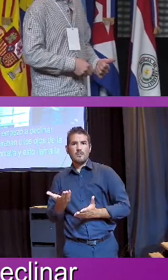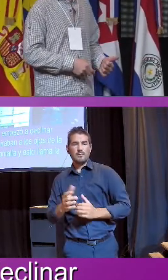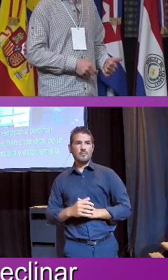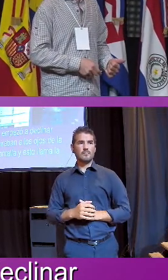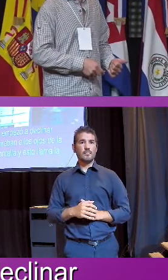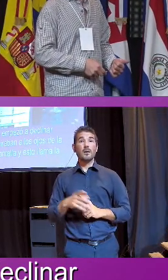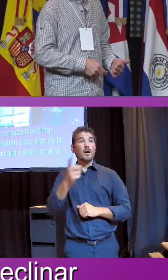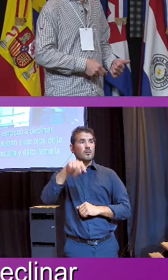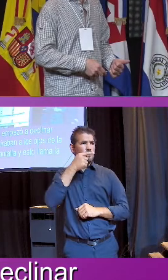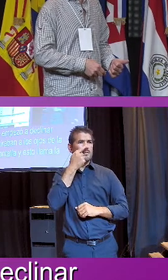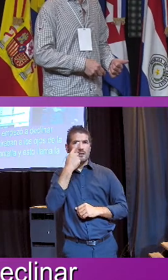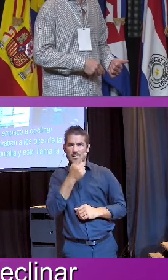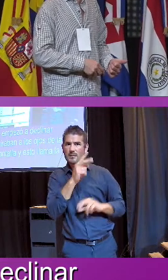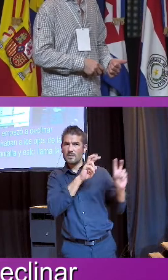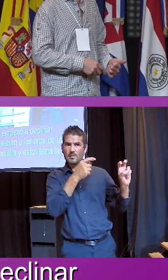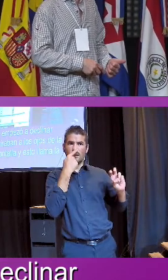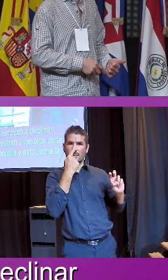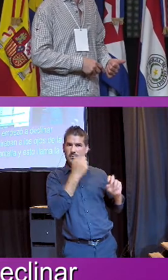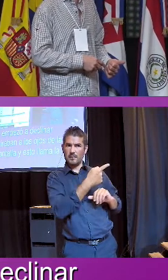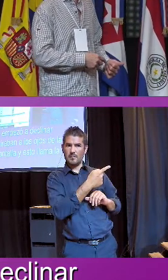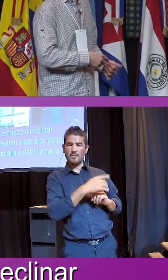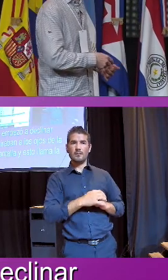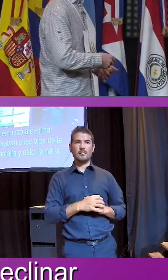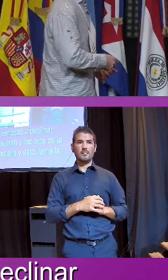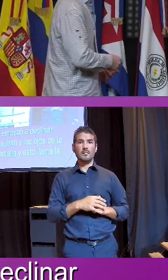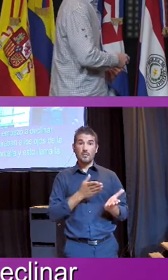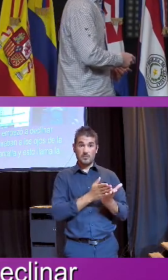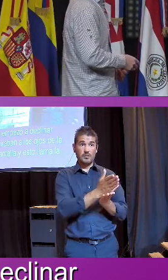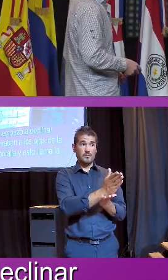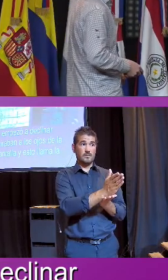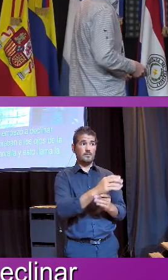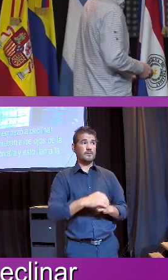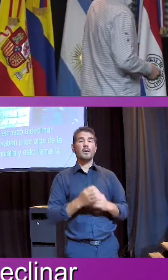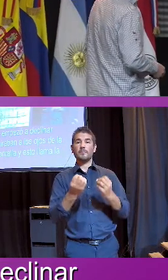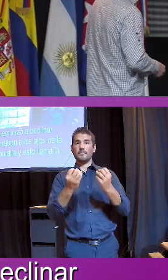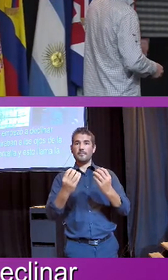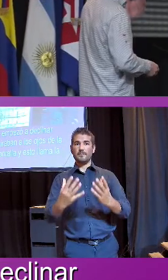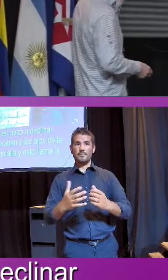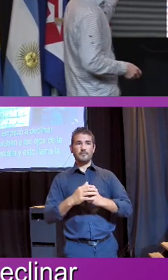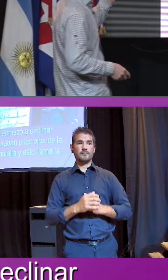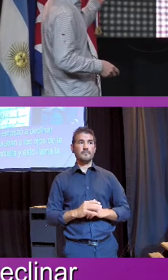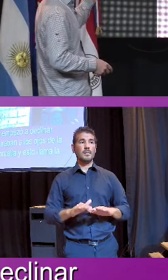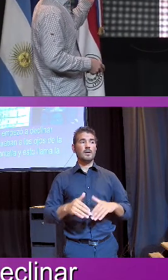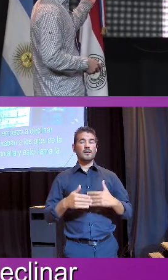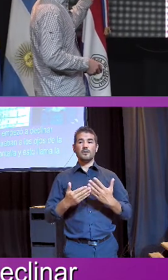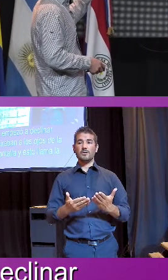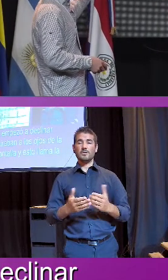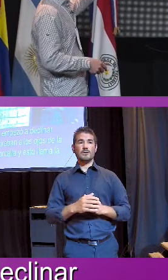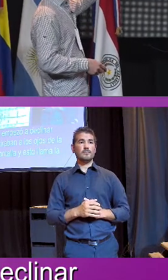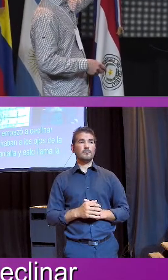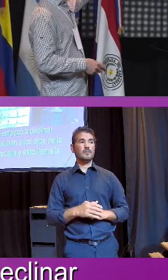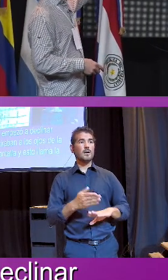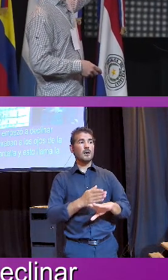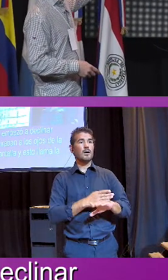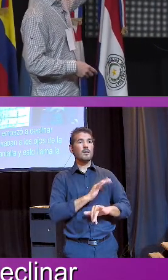¿Les parece interesante? Si no, paso a otro. ¿Seguimos un poco más? Bueno, entonces, esto es lo que decíamos,